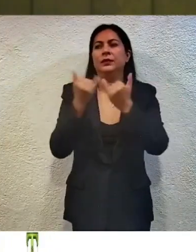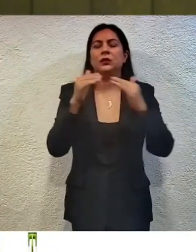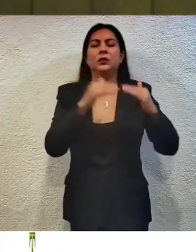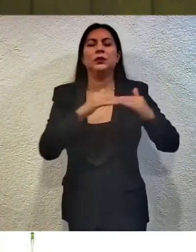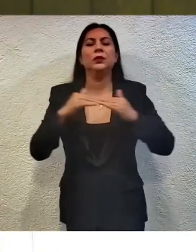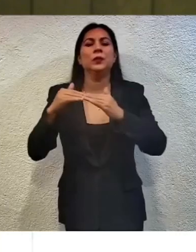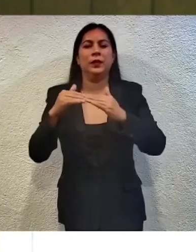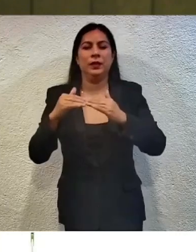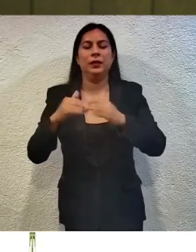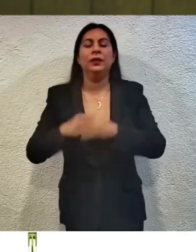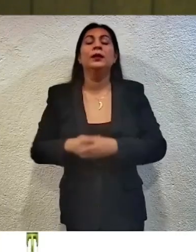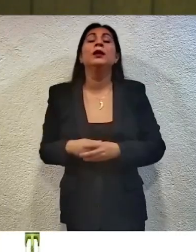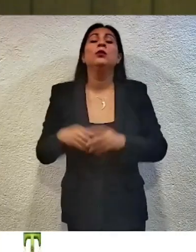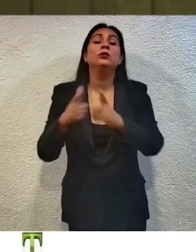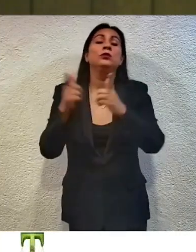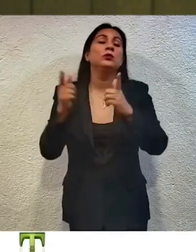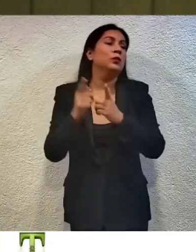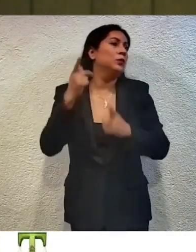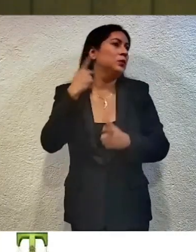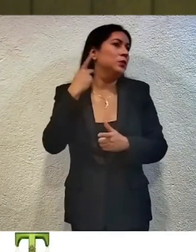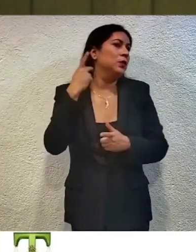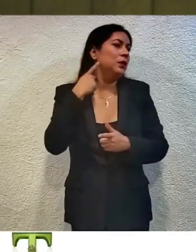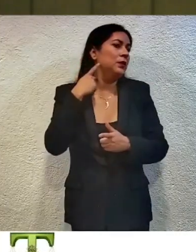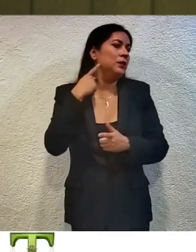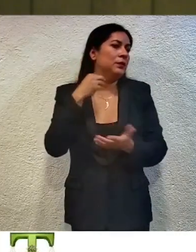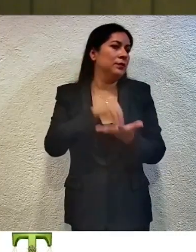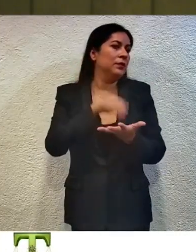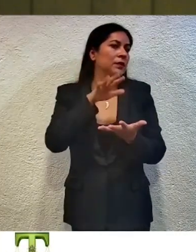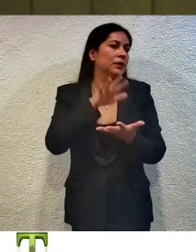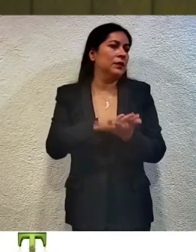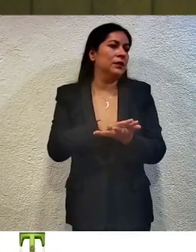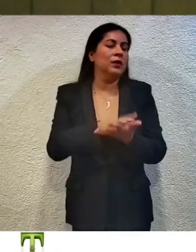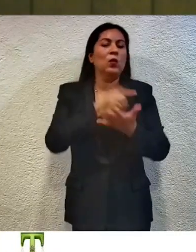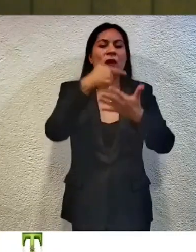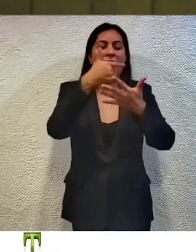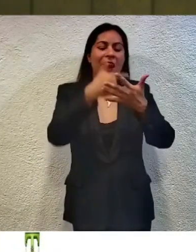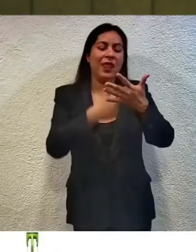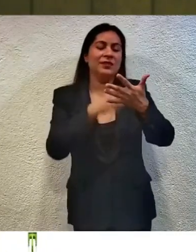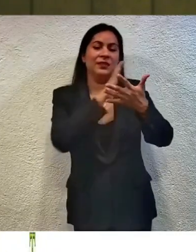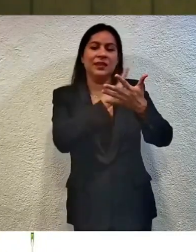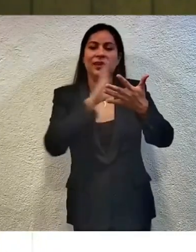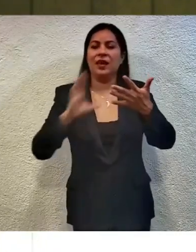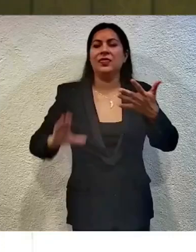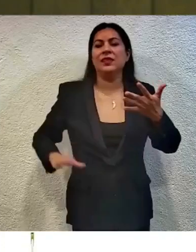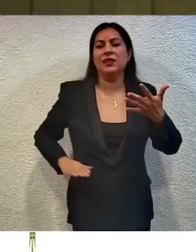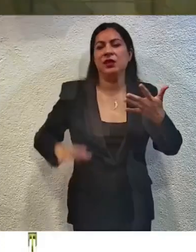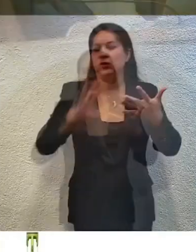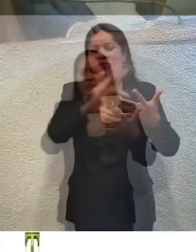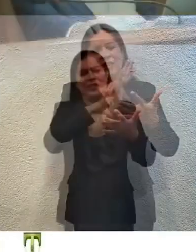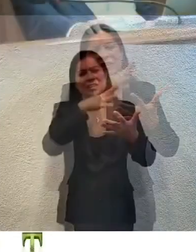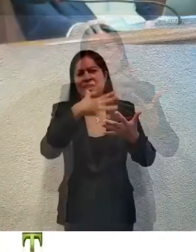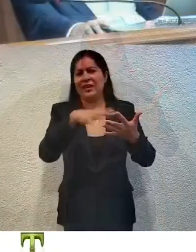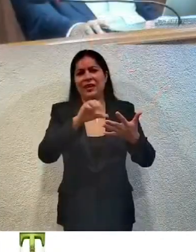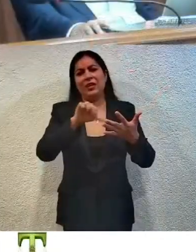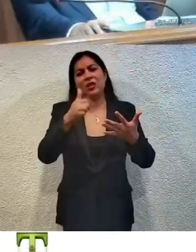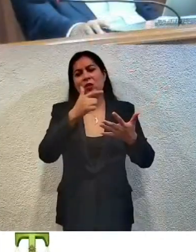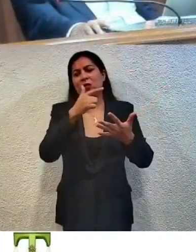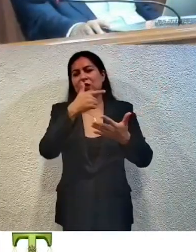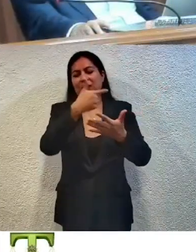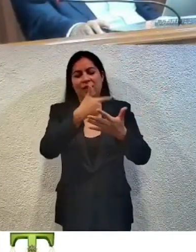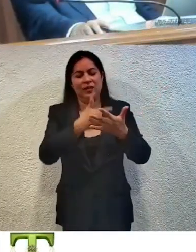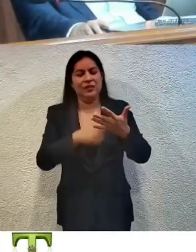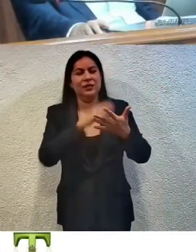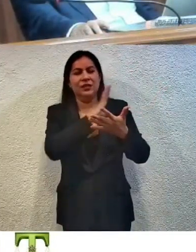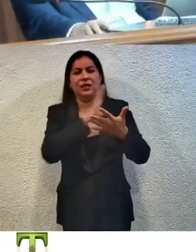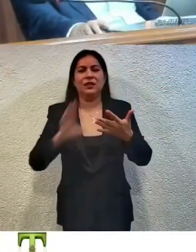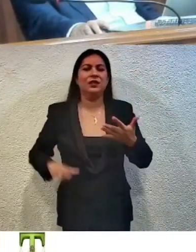proporcional, los partidos políticos registrarán una lista de candidaturas general y otra de candidatura a